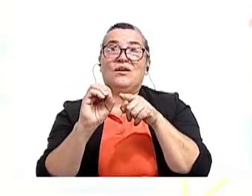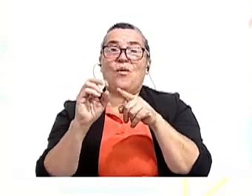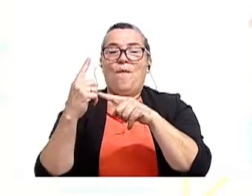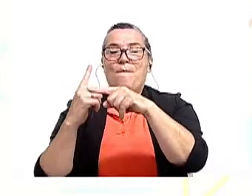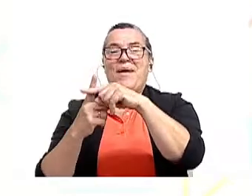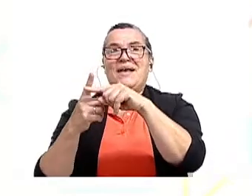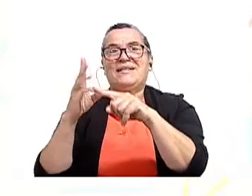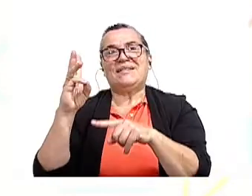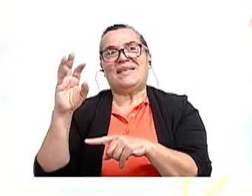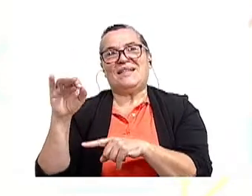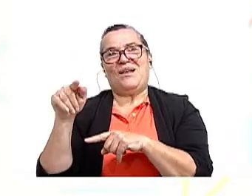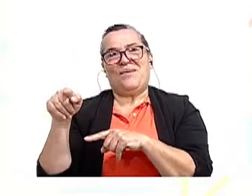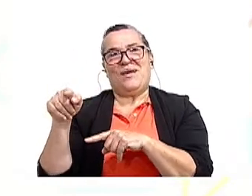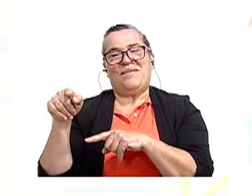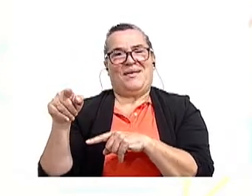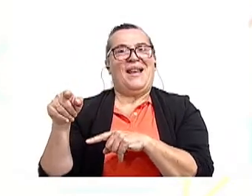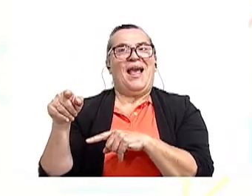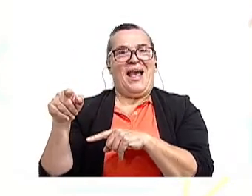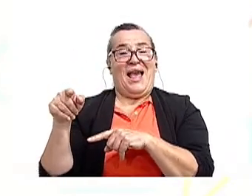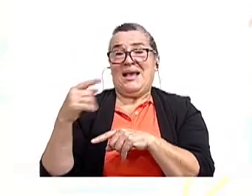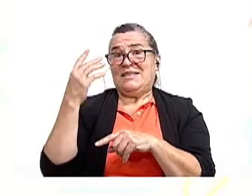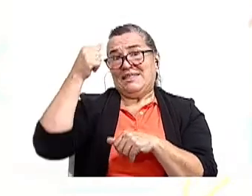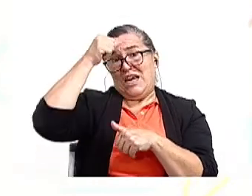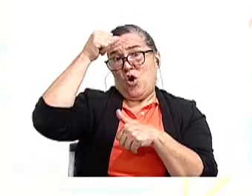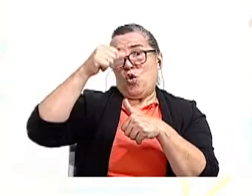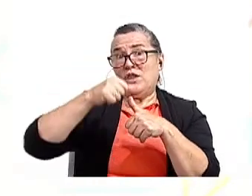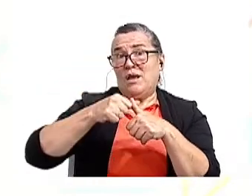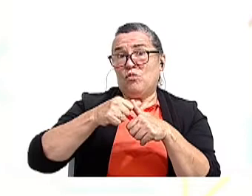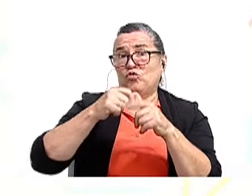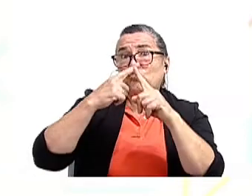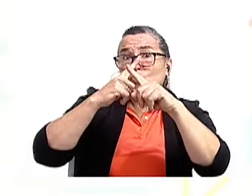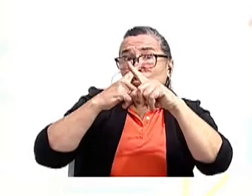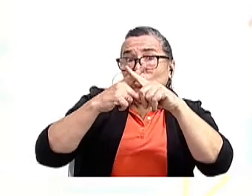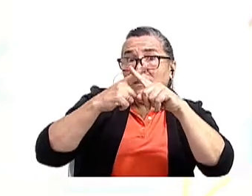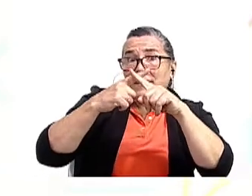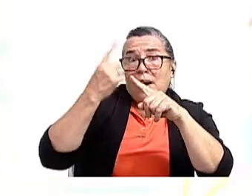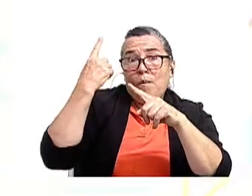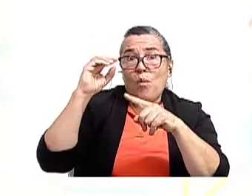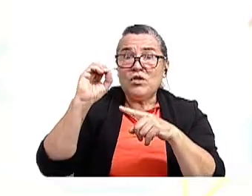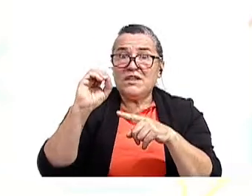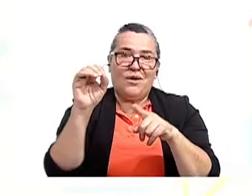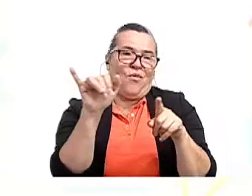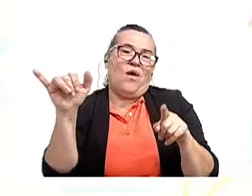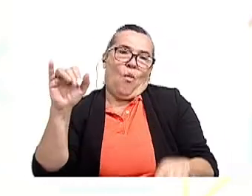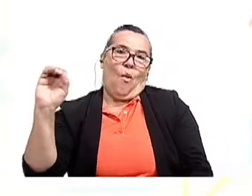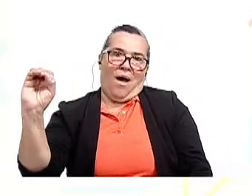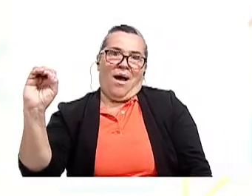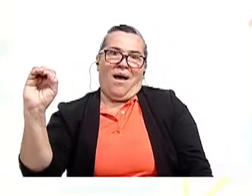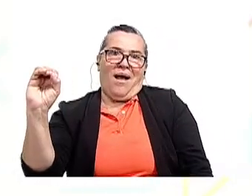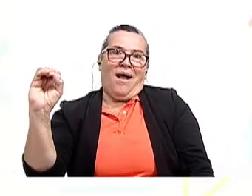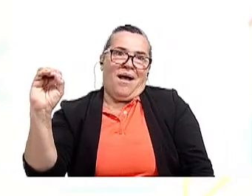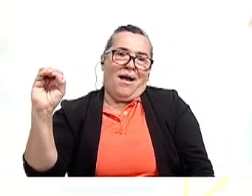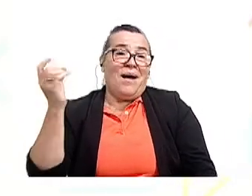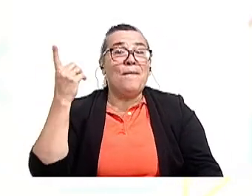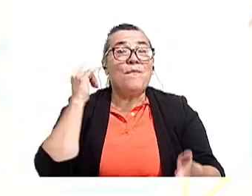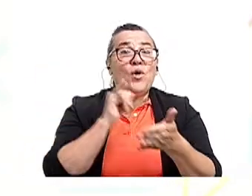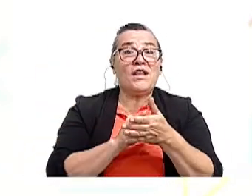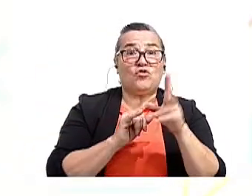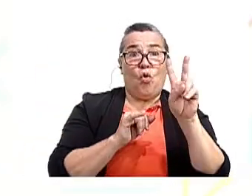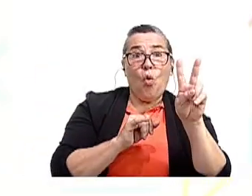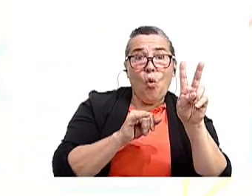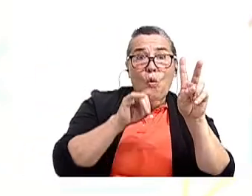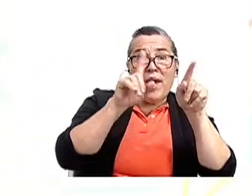69.000. Recordemos, si multiplicamos por 0, ese resultado nos va a dar 0. Por lo tanto, v de